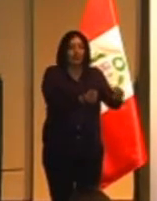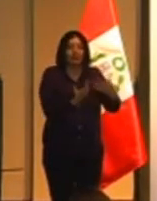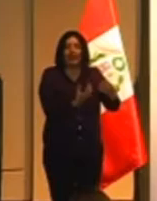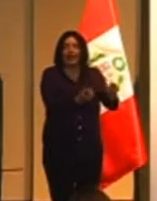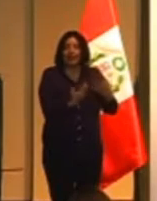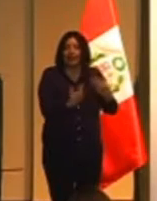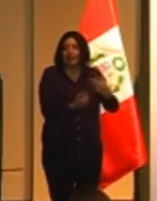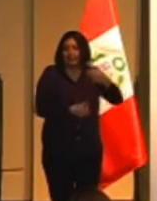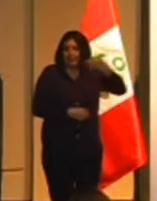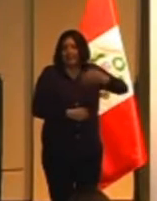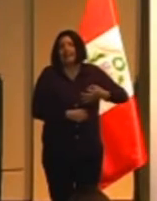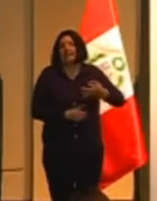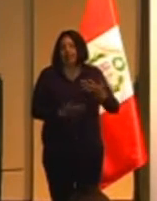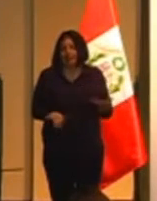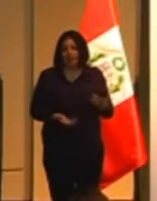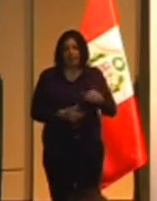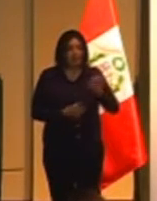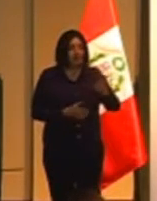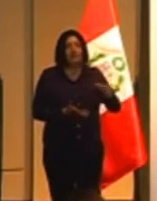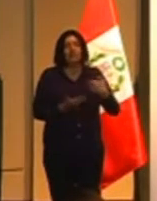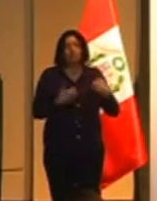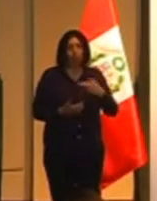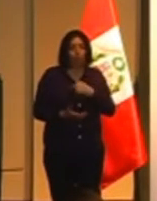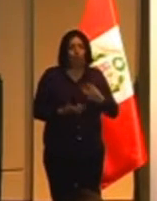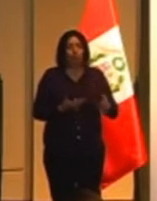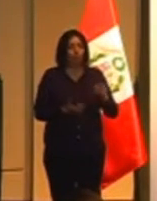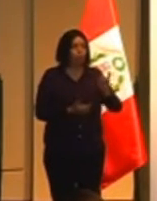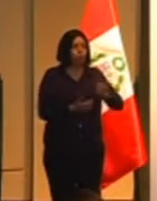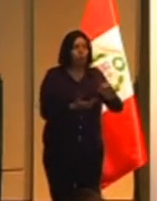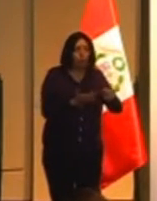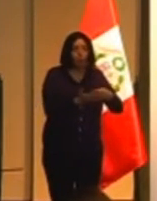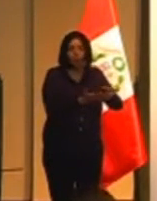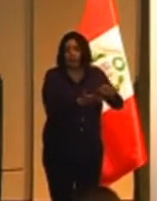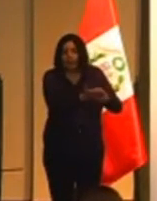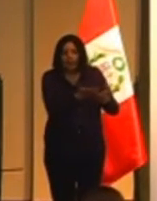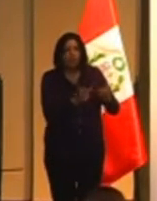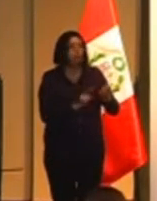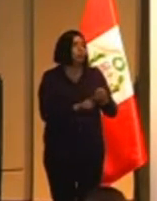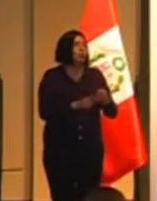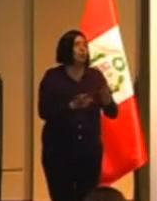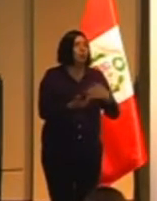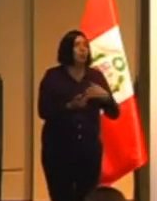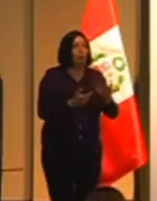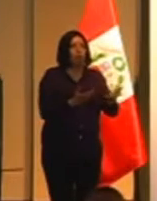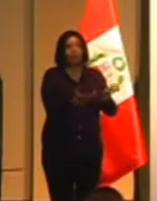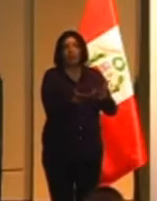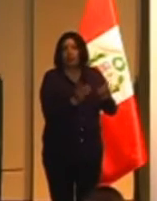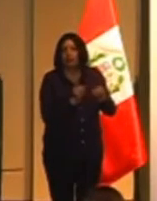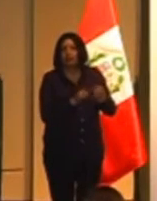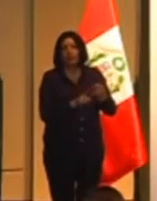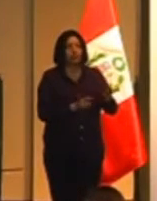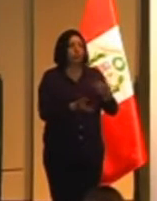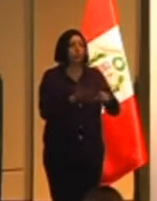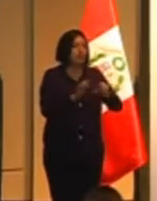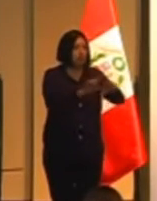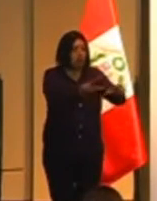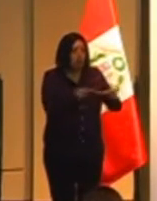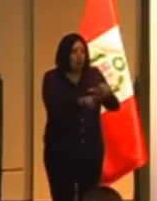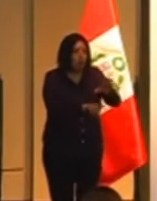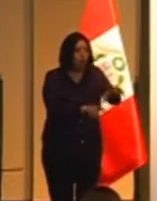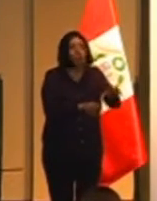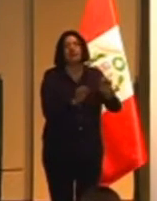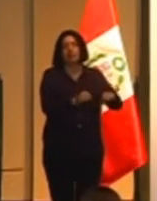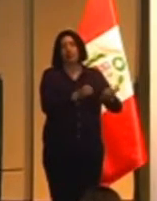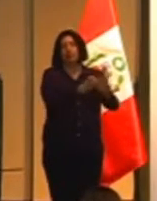la certeza de que lo que estamos consumiendo, lo que estamos teniendo como servicio, que el local también